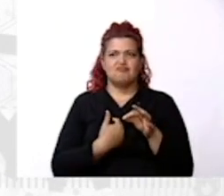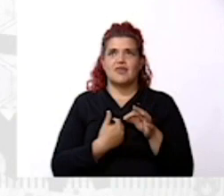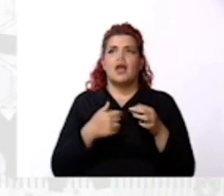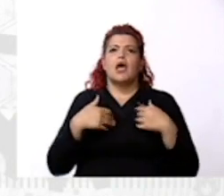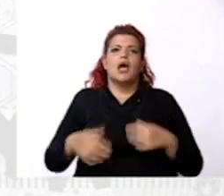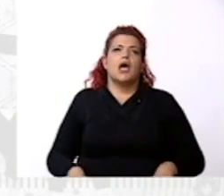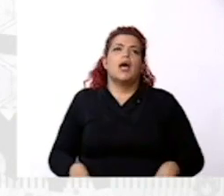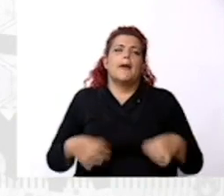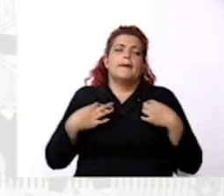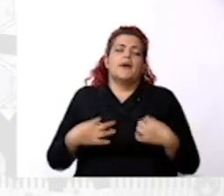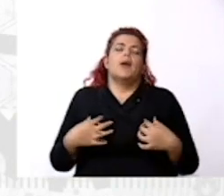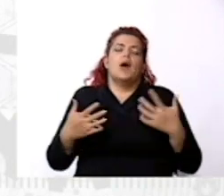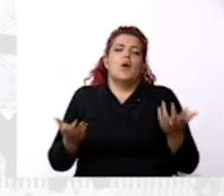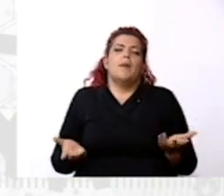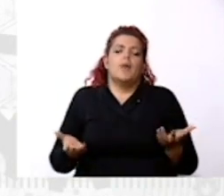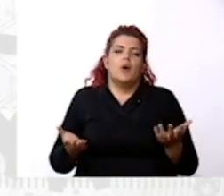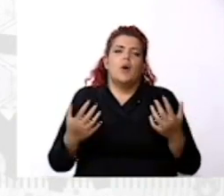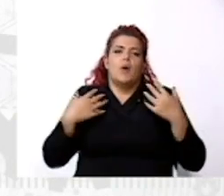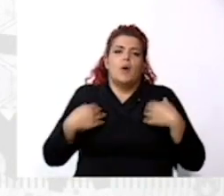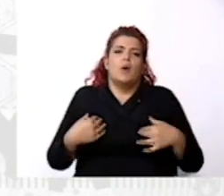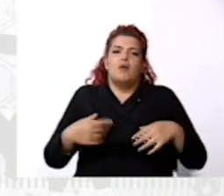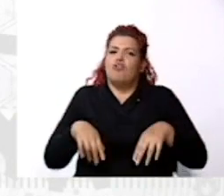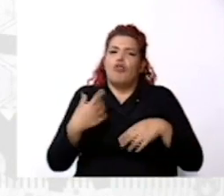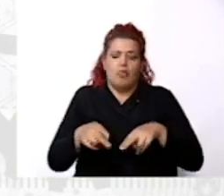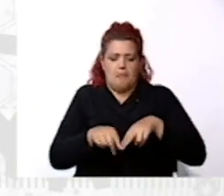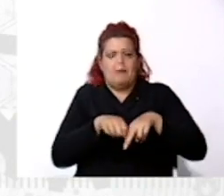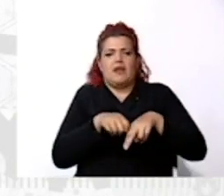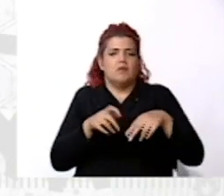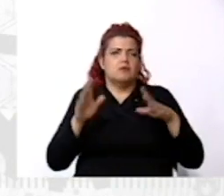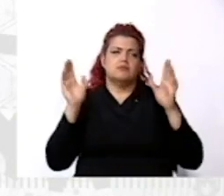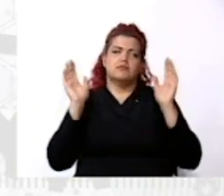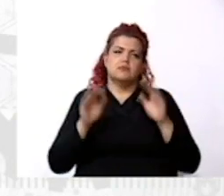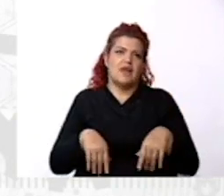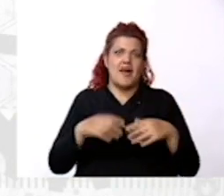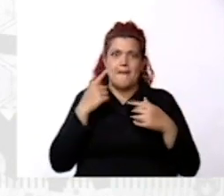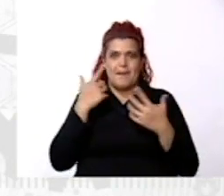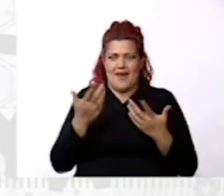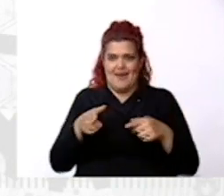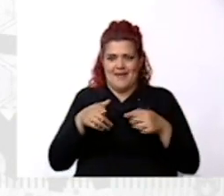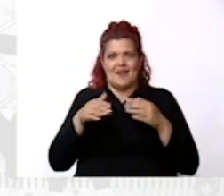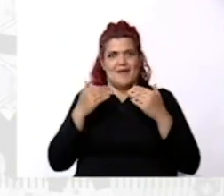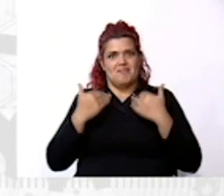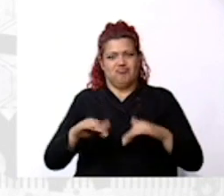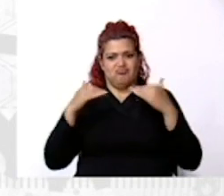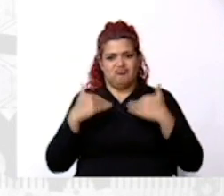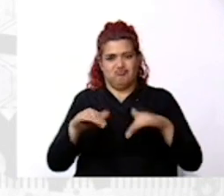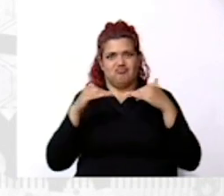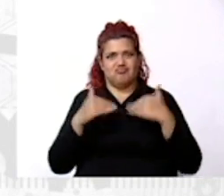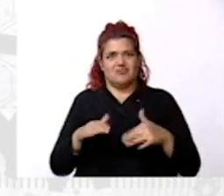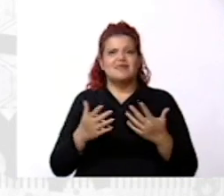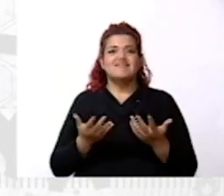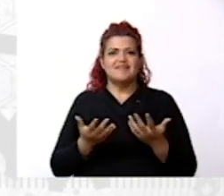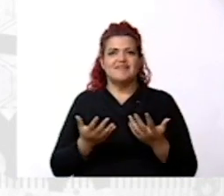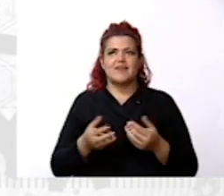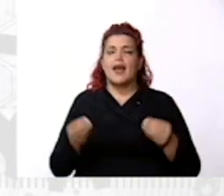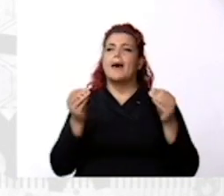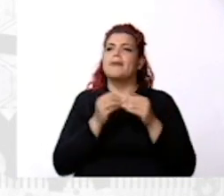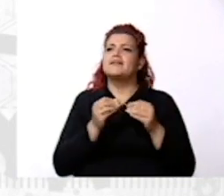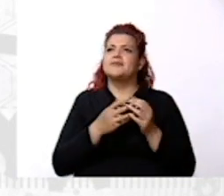los pantalones, las camisas y vestidos todo a mano? No, para eso tenemos la máquina de coser. ¿Qué más?